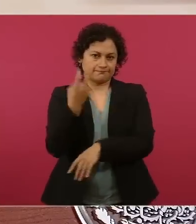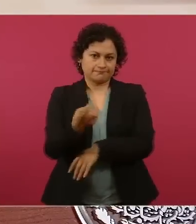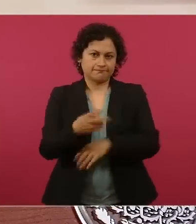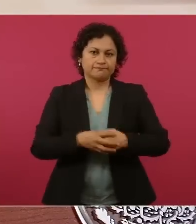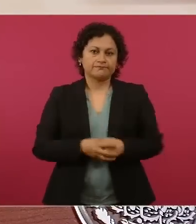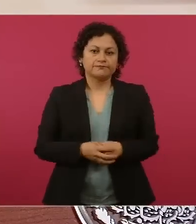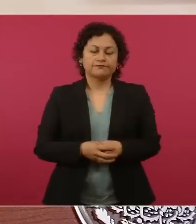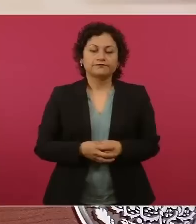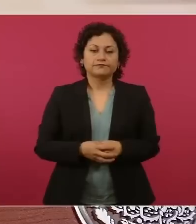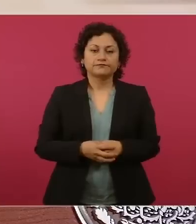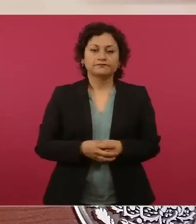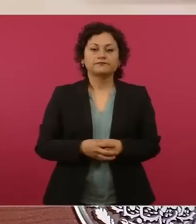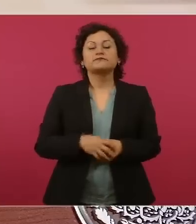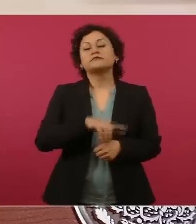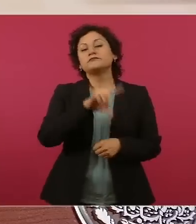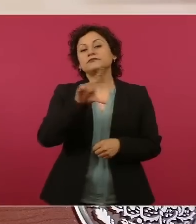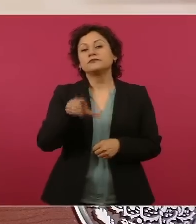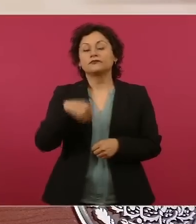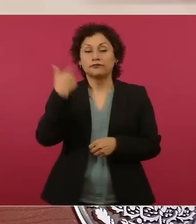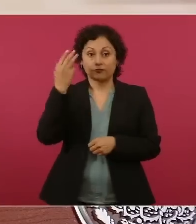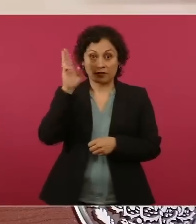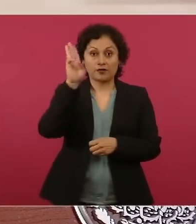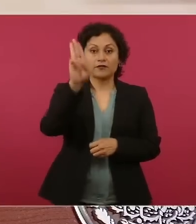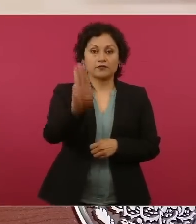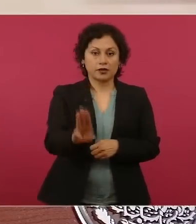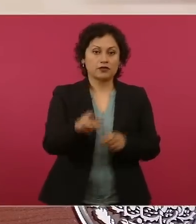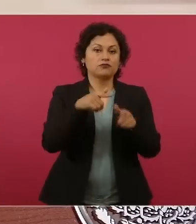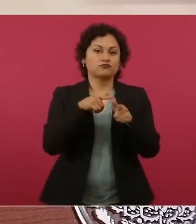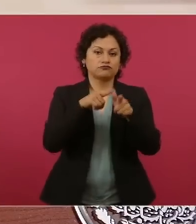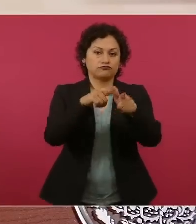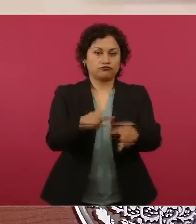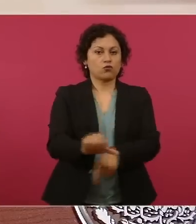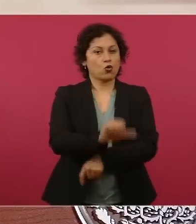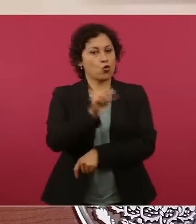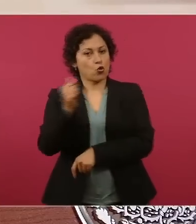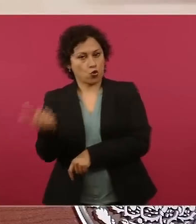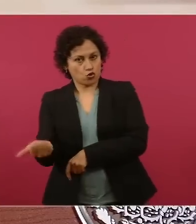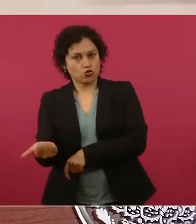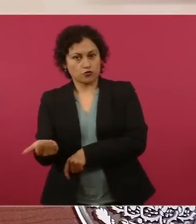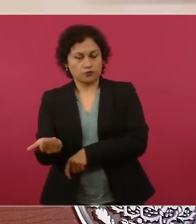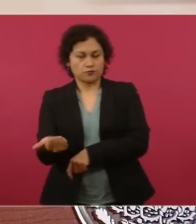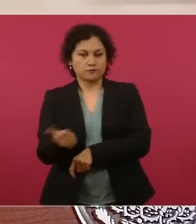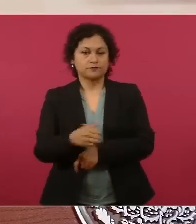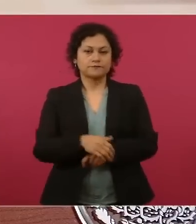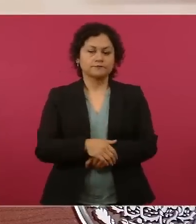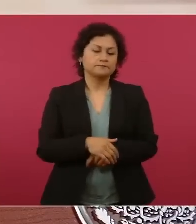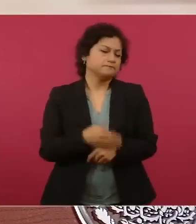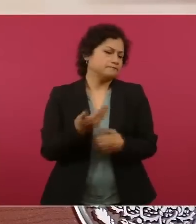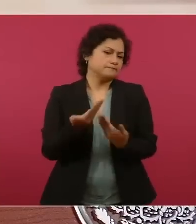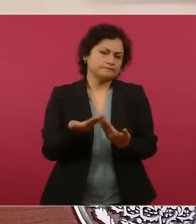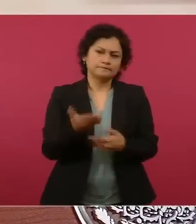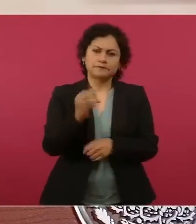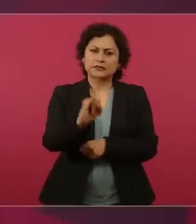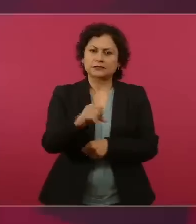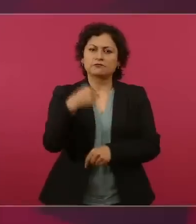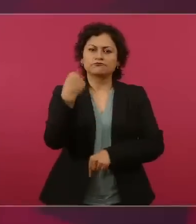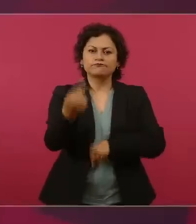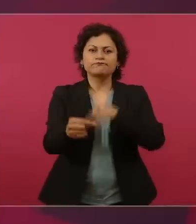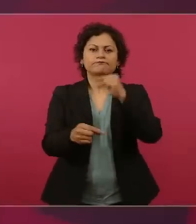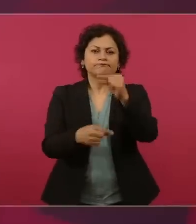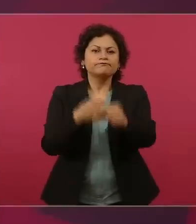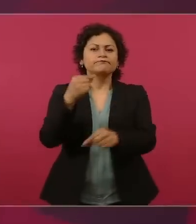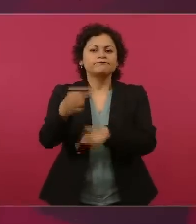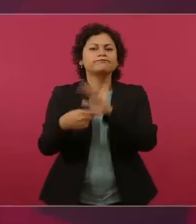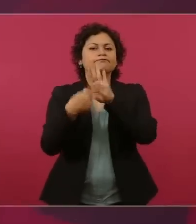Vamos a seguir el miércoles próximo con otros y así, para que se